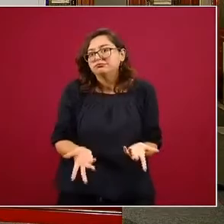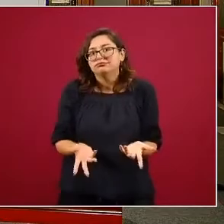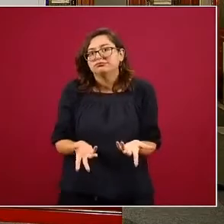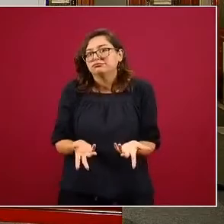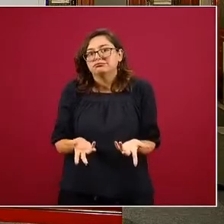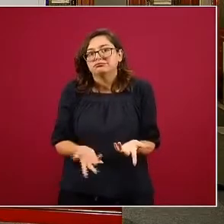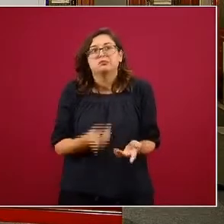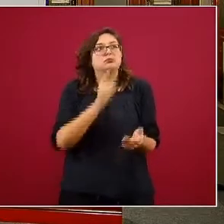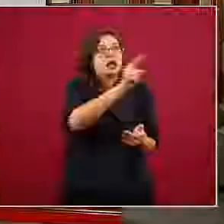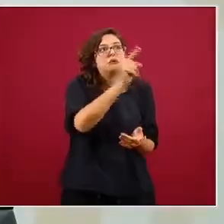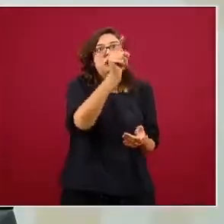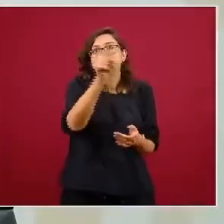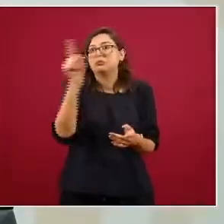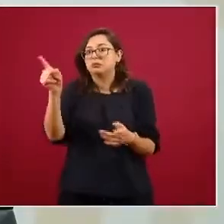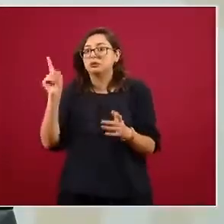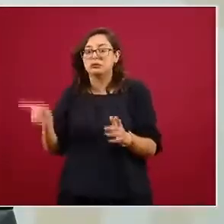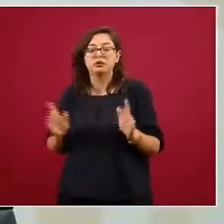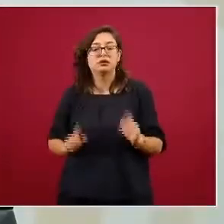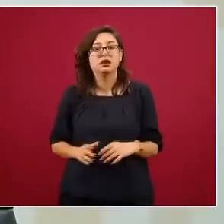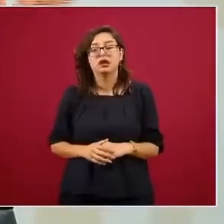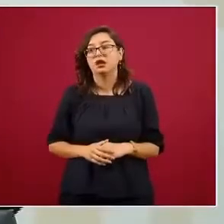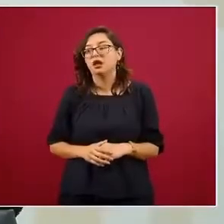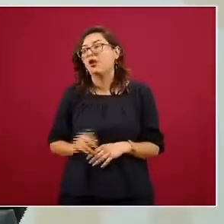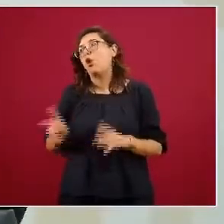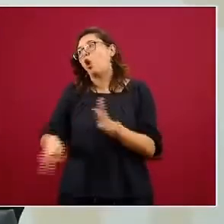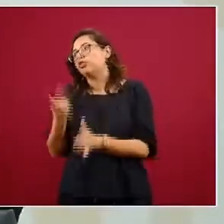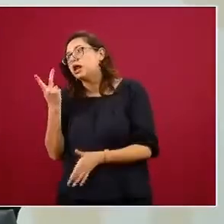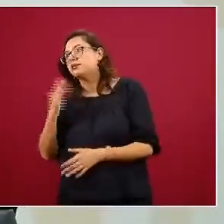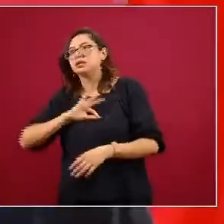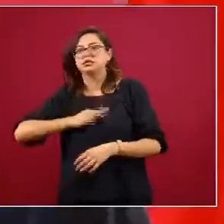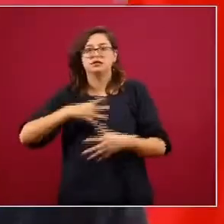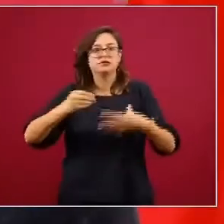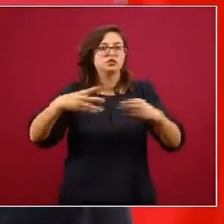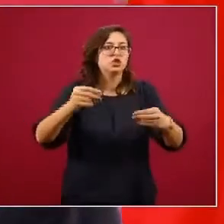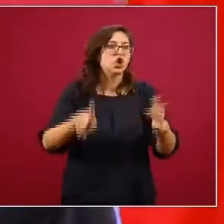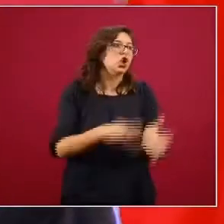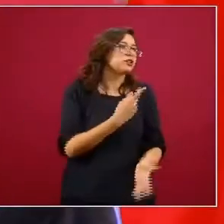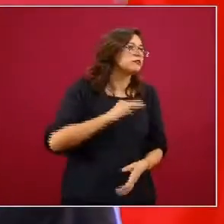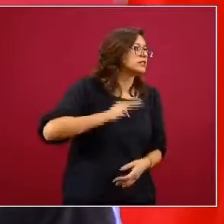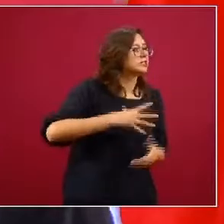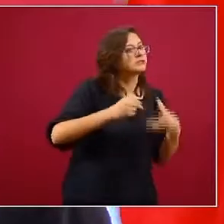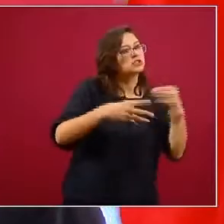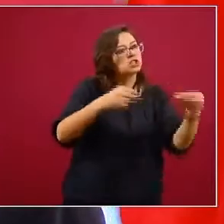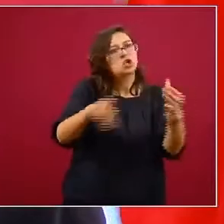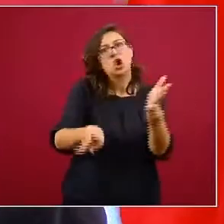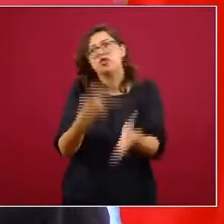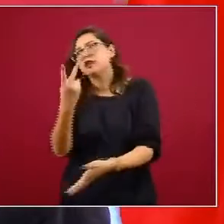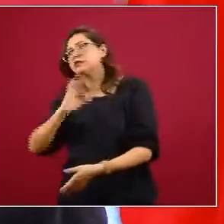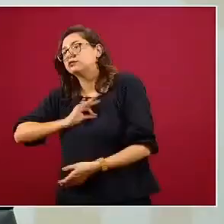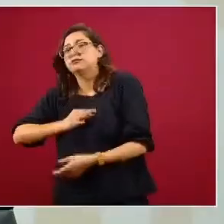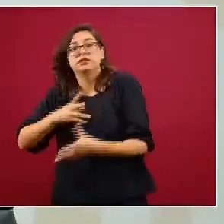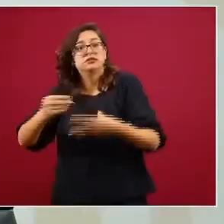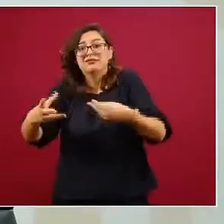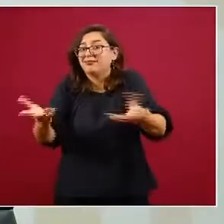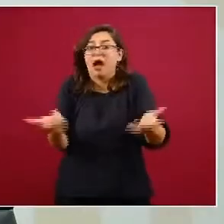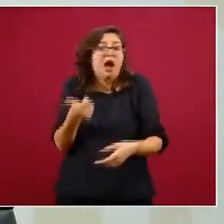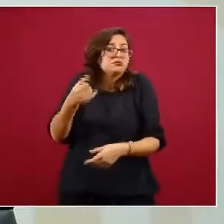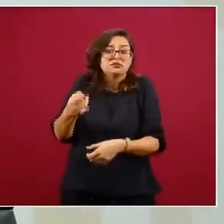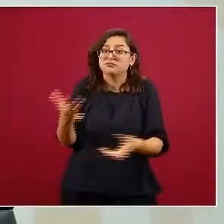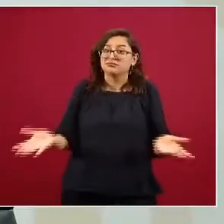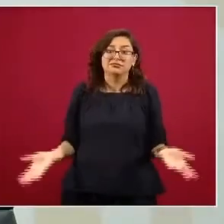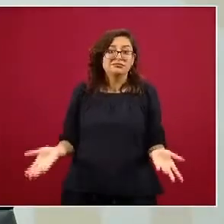han visto las distintas noticias, ya rebrotó aquí, ya rebrotó allá, ya rebrotó allá. Tenemos que ser muy conscientes de esto.